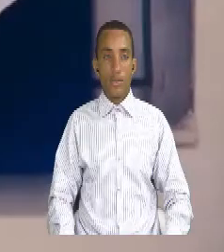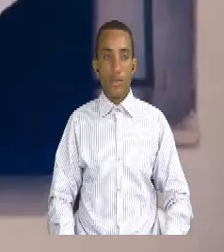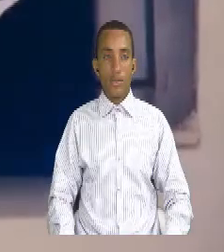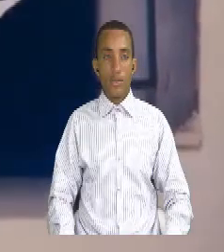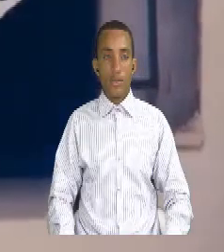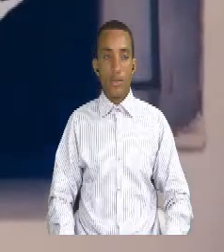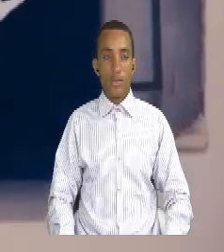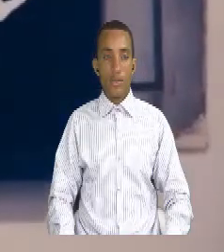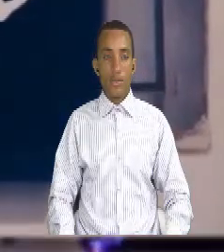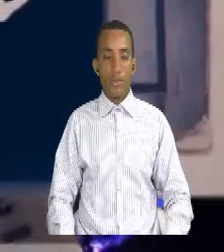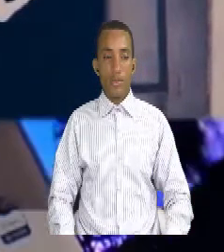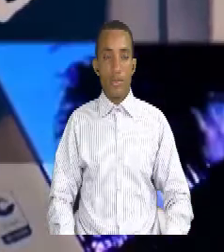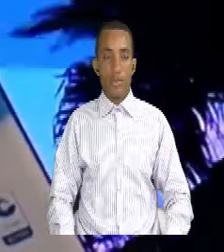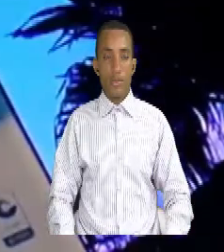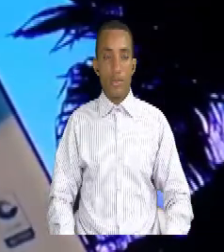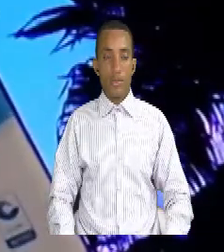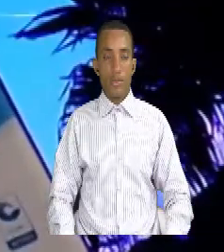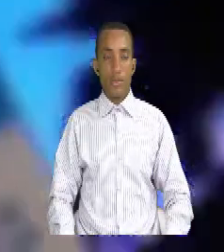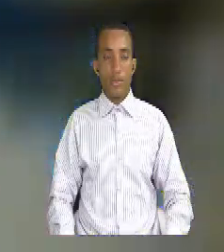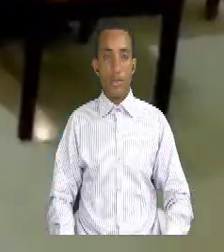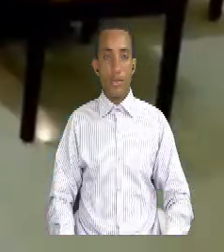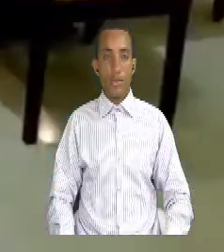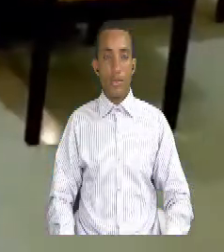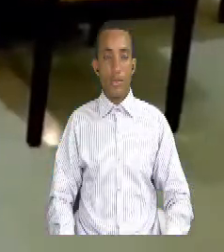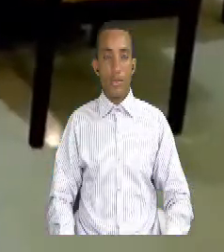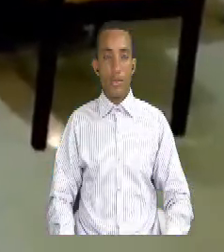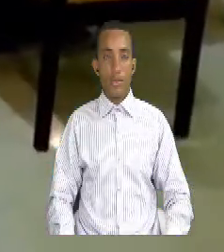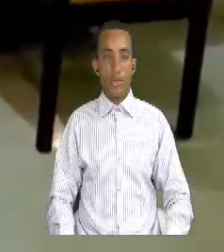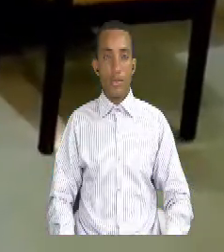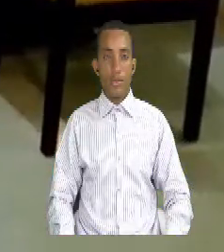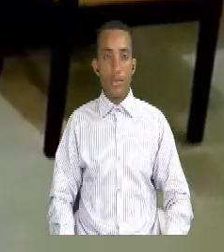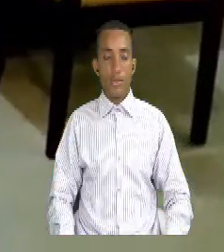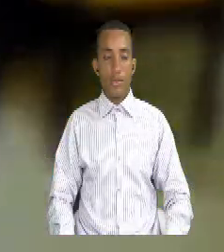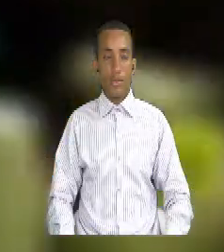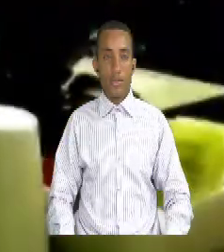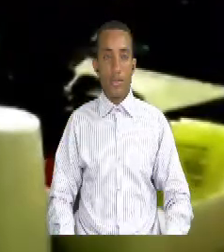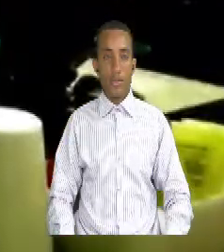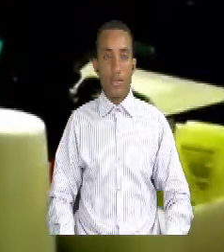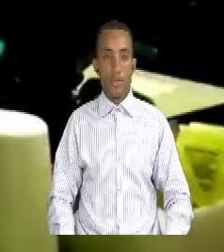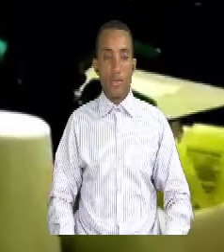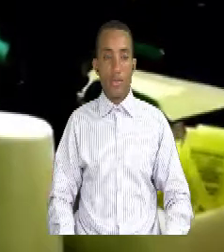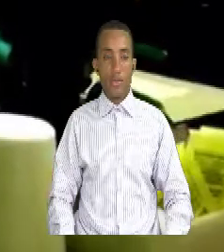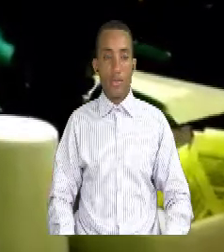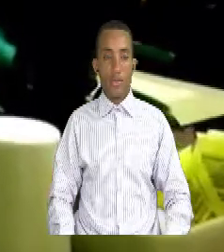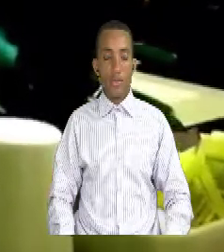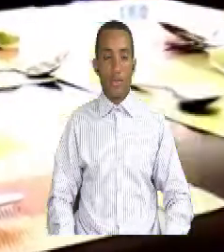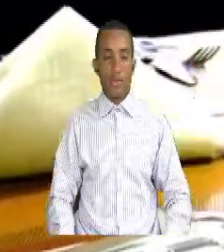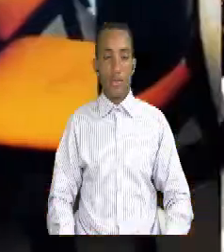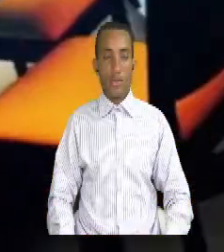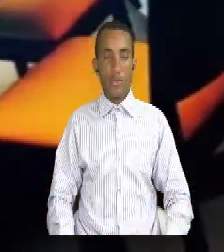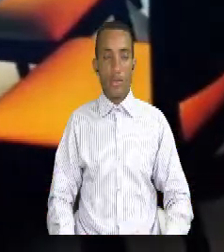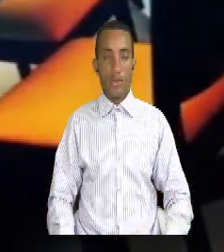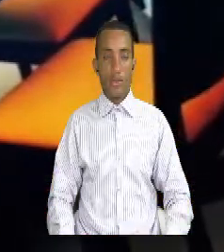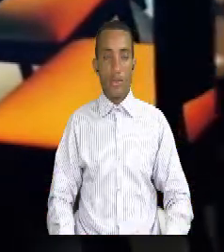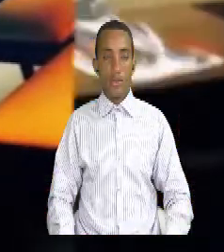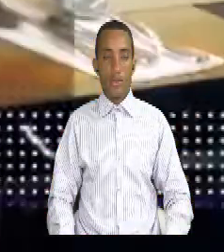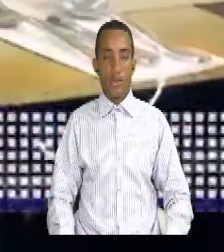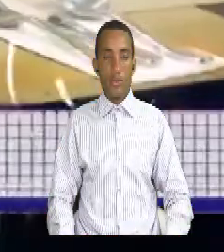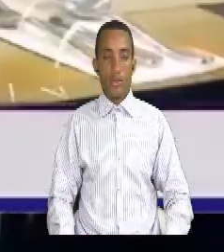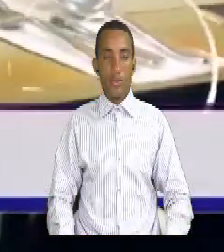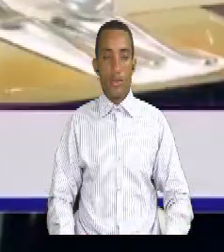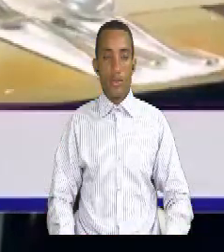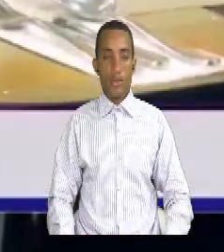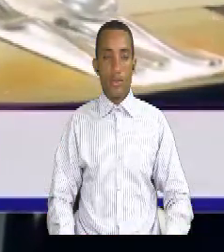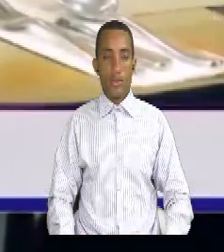El restaurante Atrium se destaca por su amplia carta gastronómica nacional e internacional, abierto al público de lunes a sábado. Estamos ubicados en la